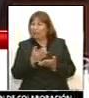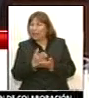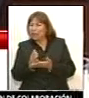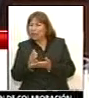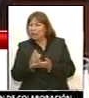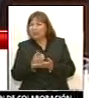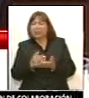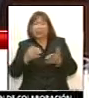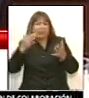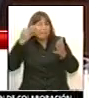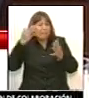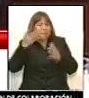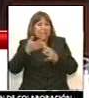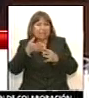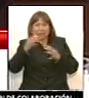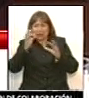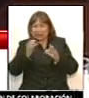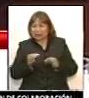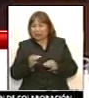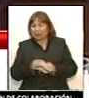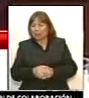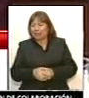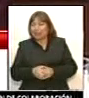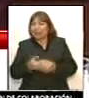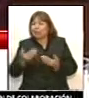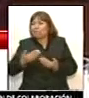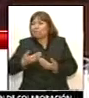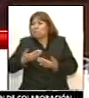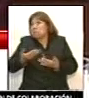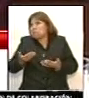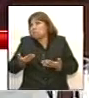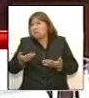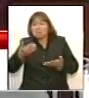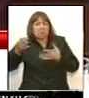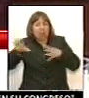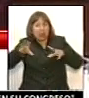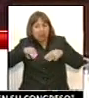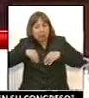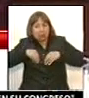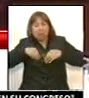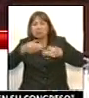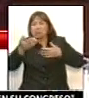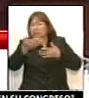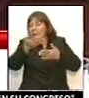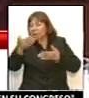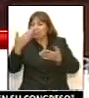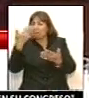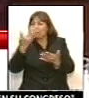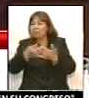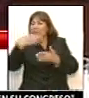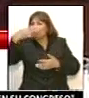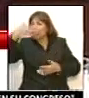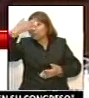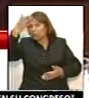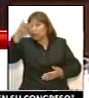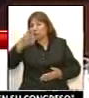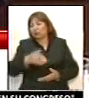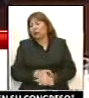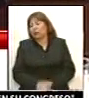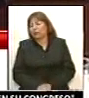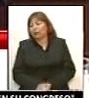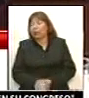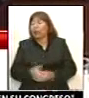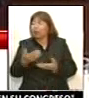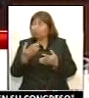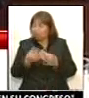el marco conceptual que nos lleva a los compromisos que van a llegar. posteriormente. Yo creo que es